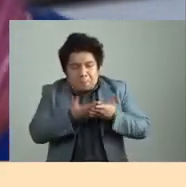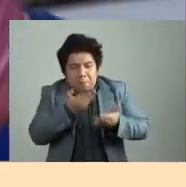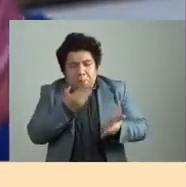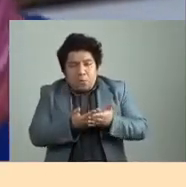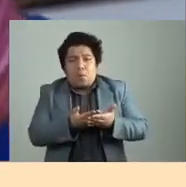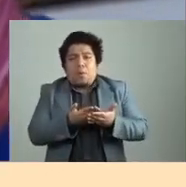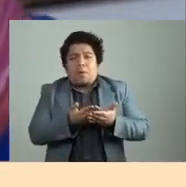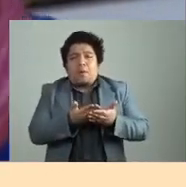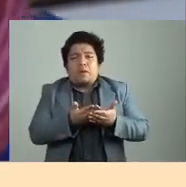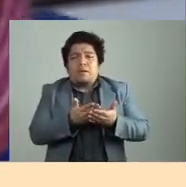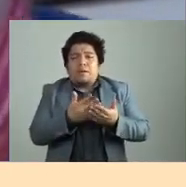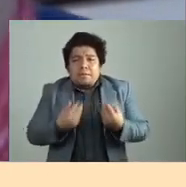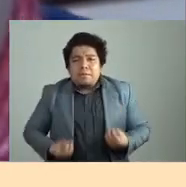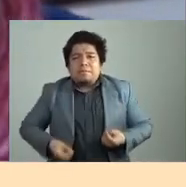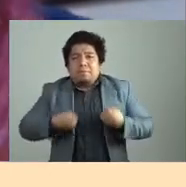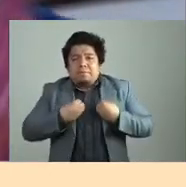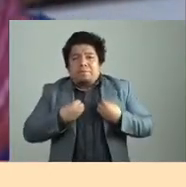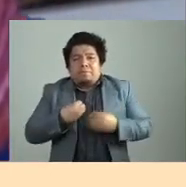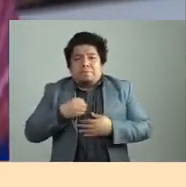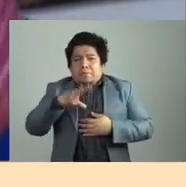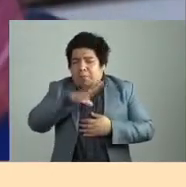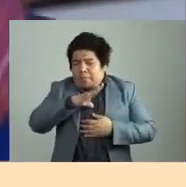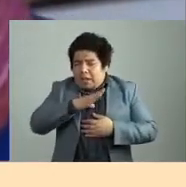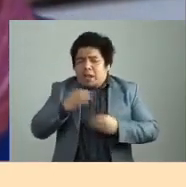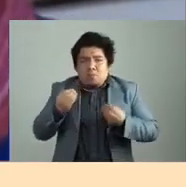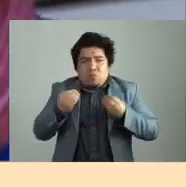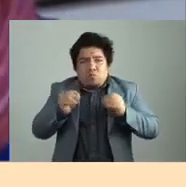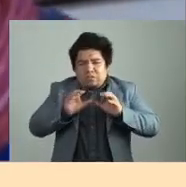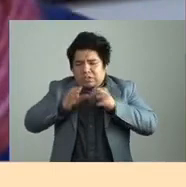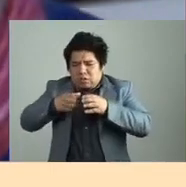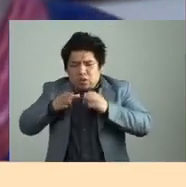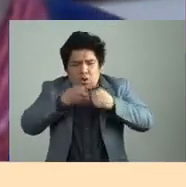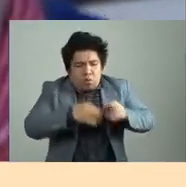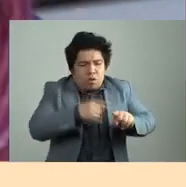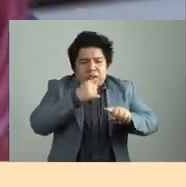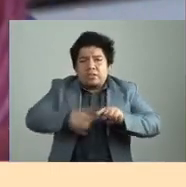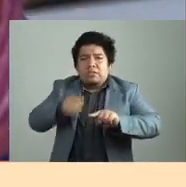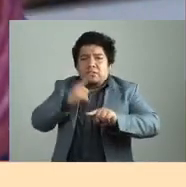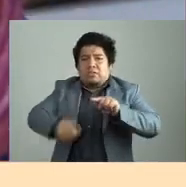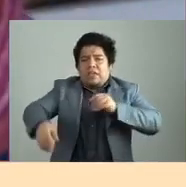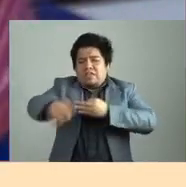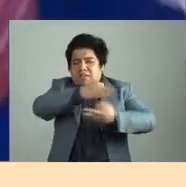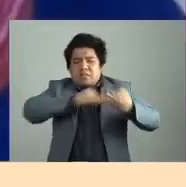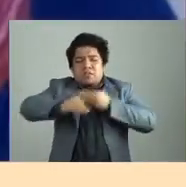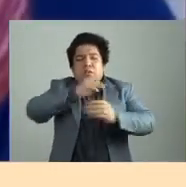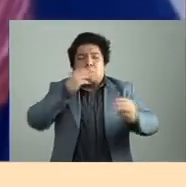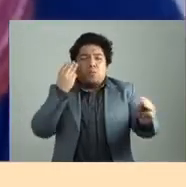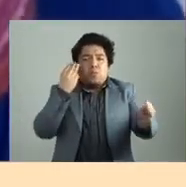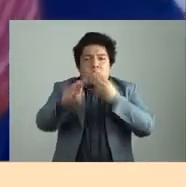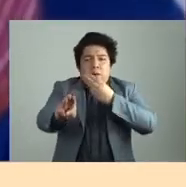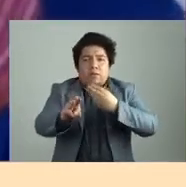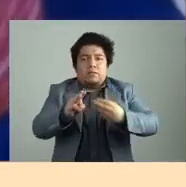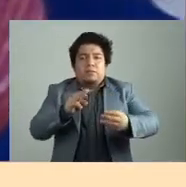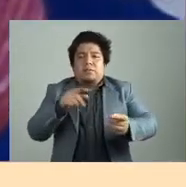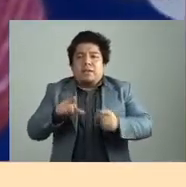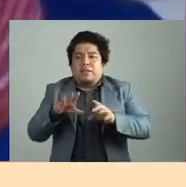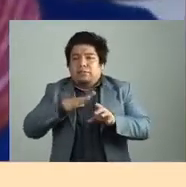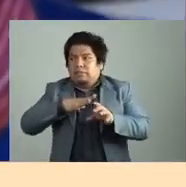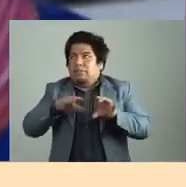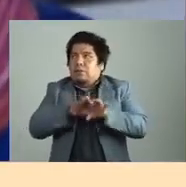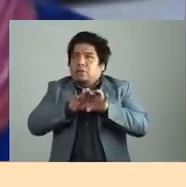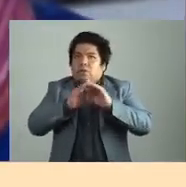está ya hay muchísimas comunidades en todo el mundo esto se está viviendo